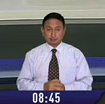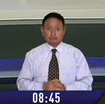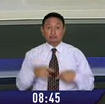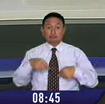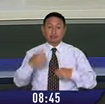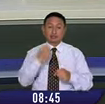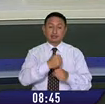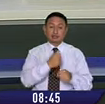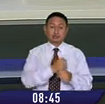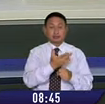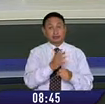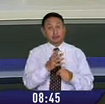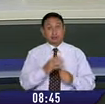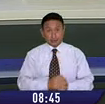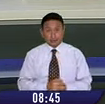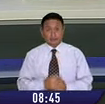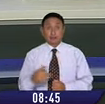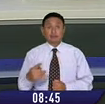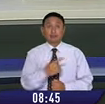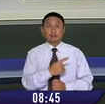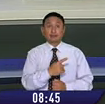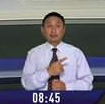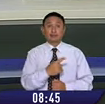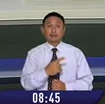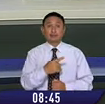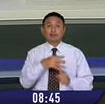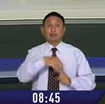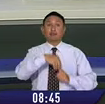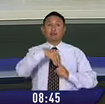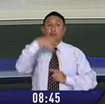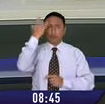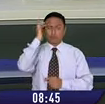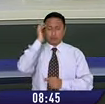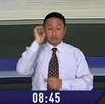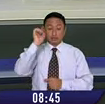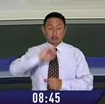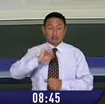desempleo, siendo esta la principal preocupación y